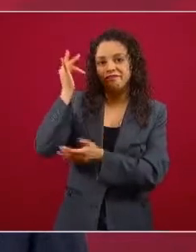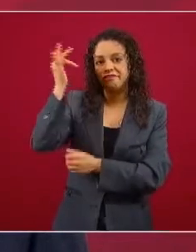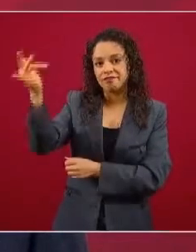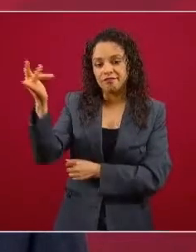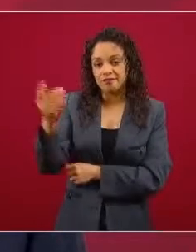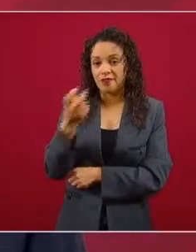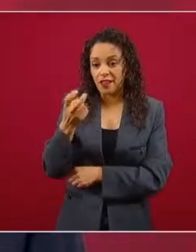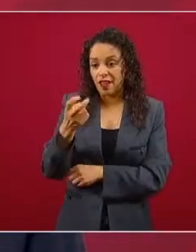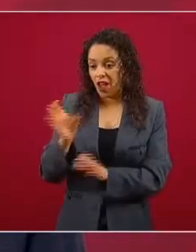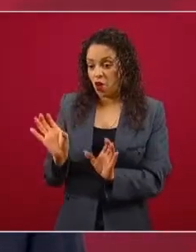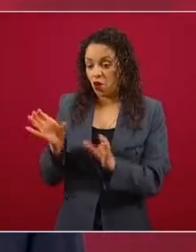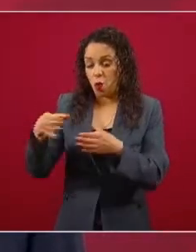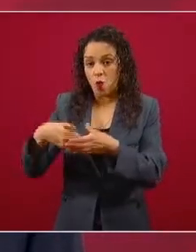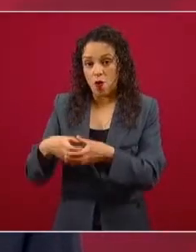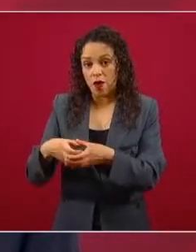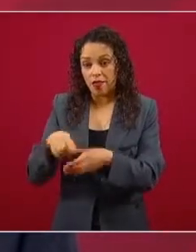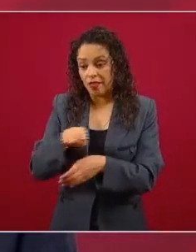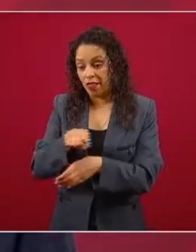comunidad